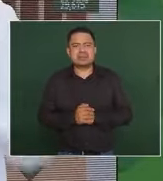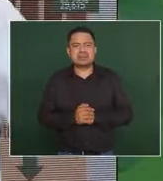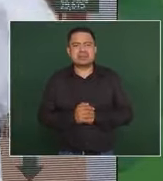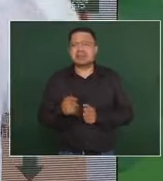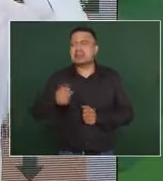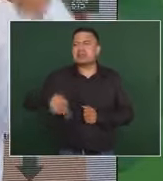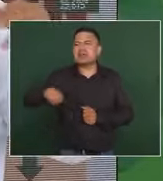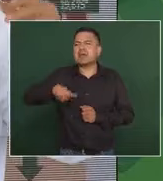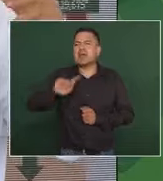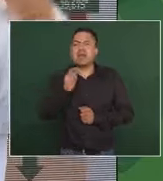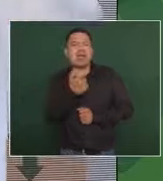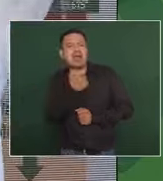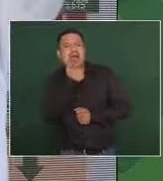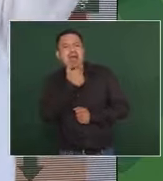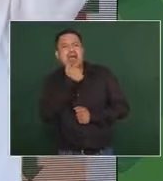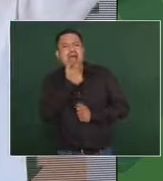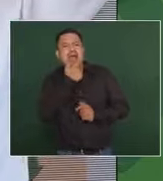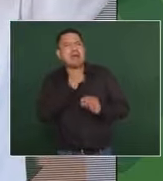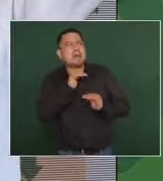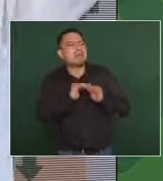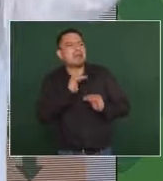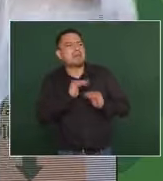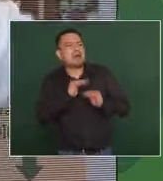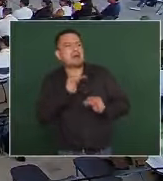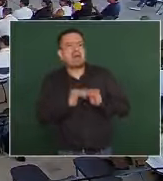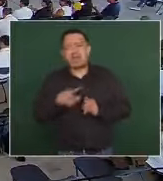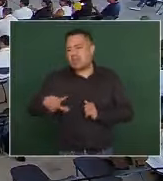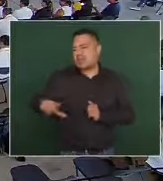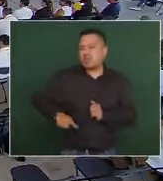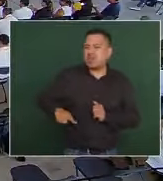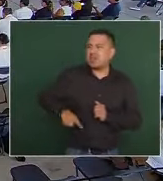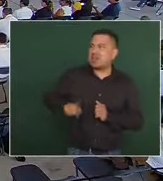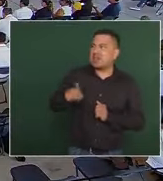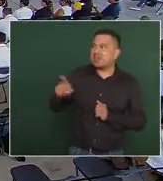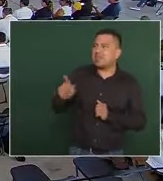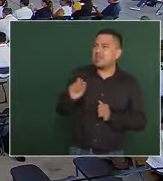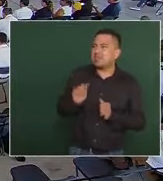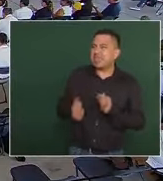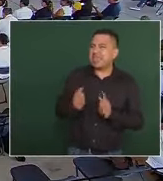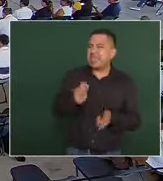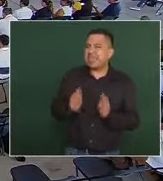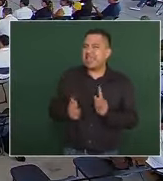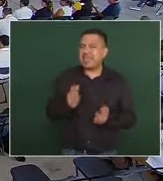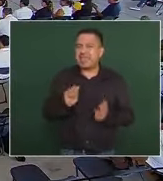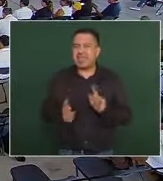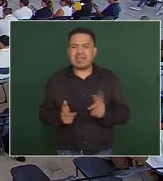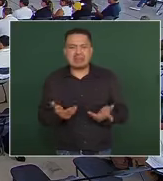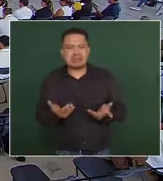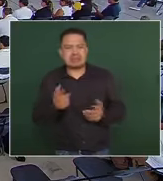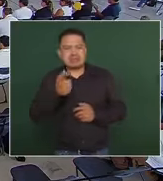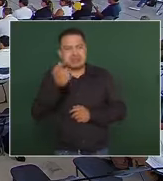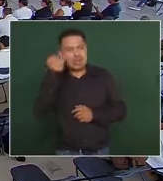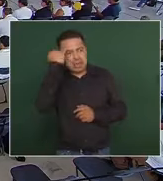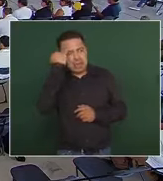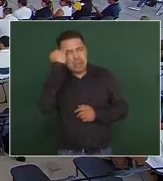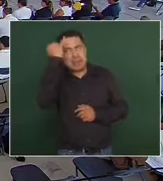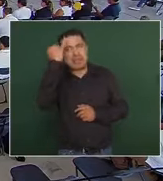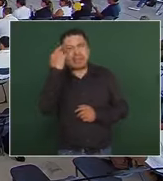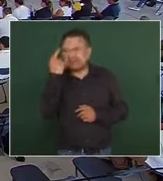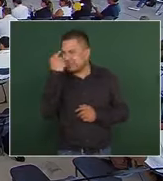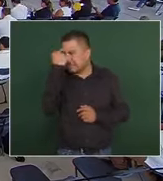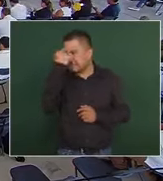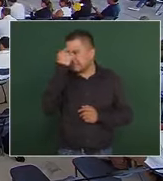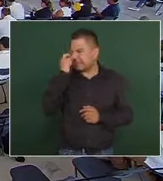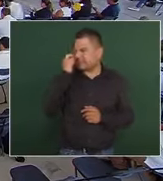Se ríen. Más este gobernador de Texas, ¿no? Pues imagínense la mentalidad